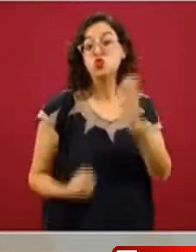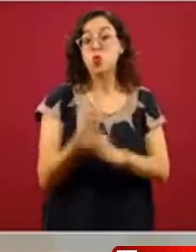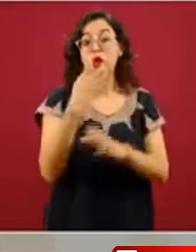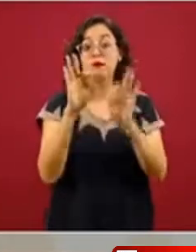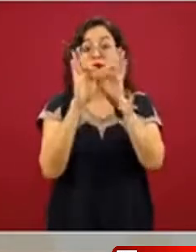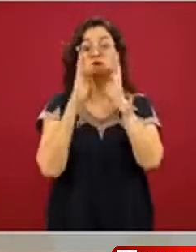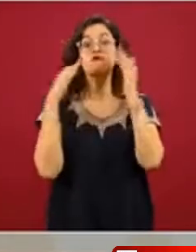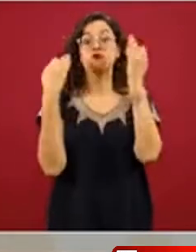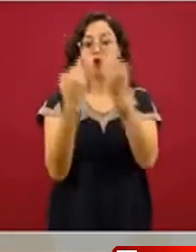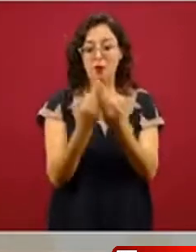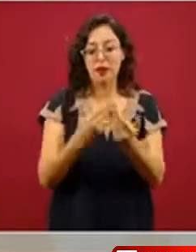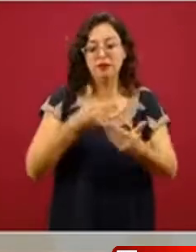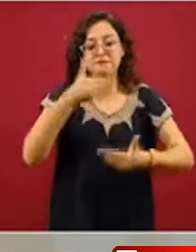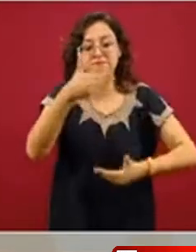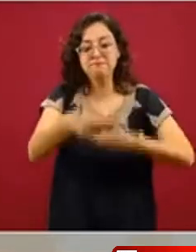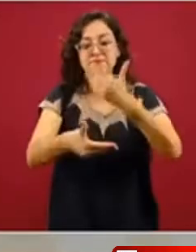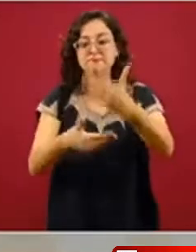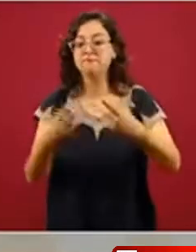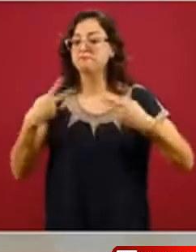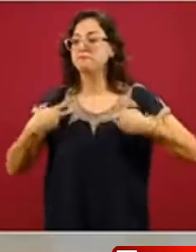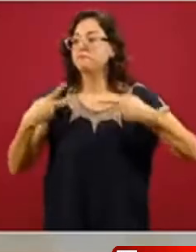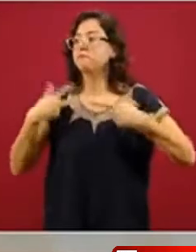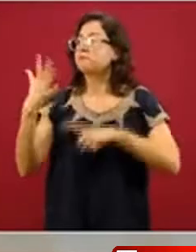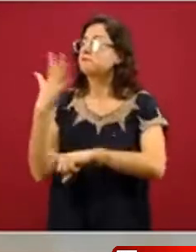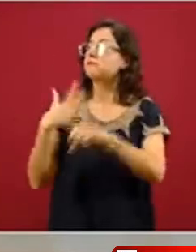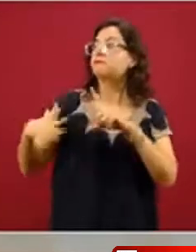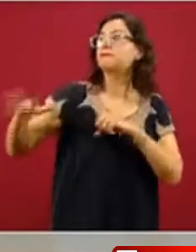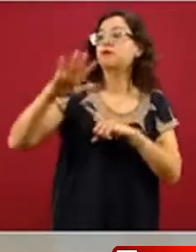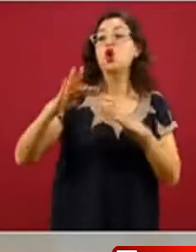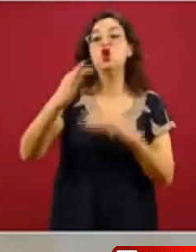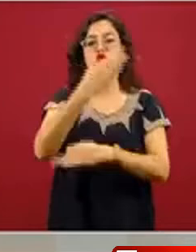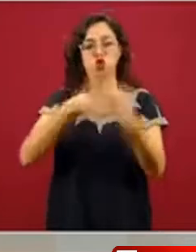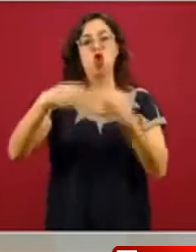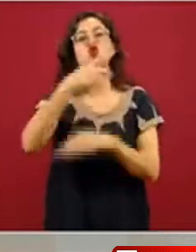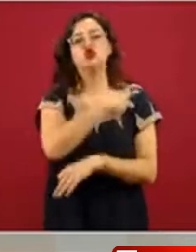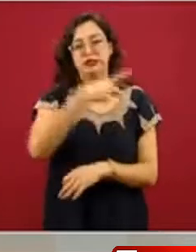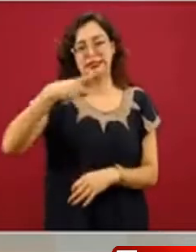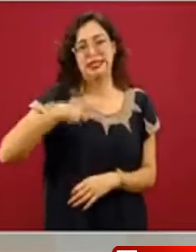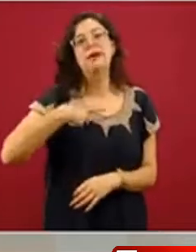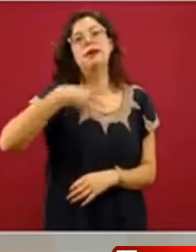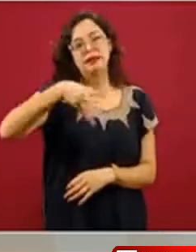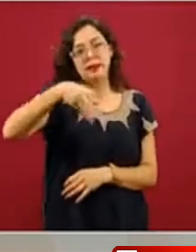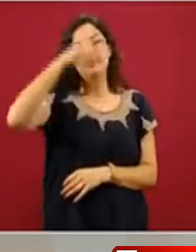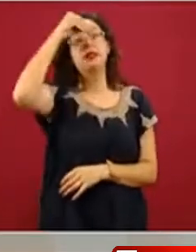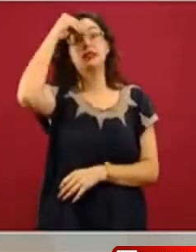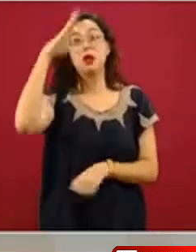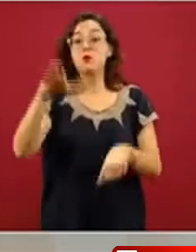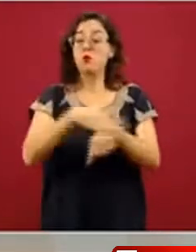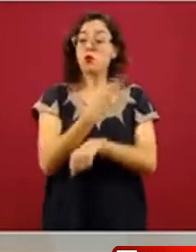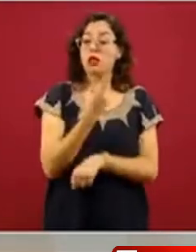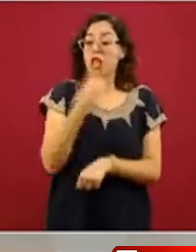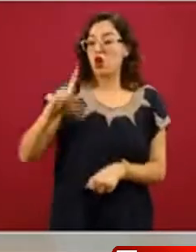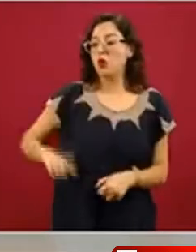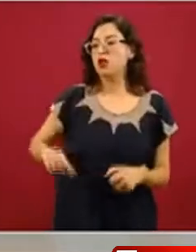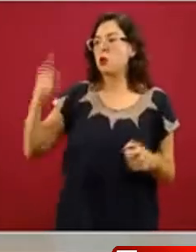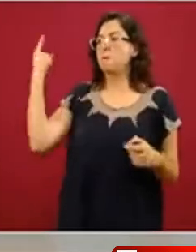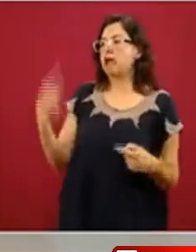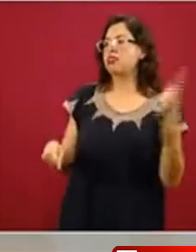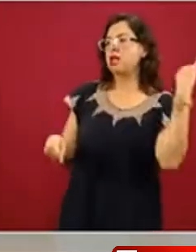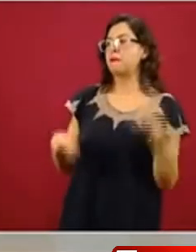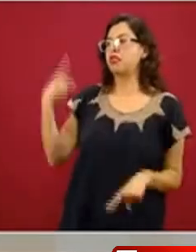ser asumido por toda la sociedad. No es un asunto de que el gobierno instruya solamente y la